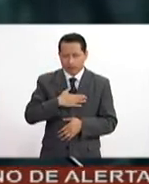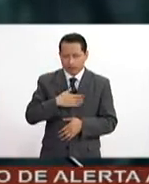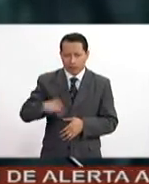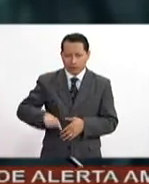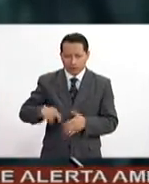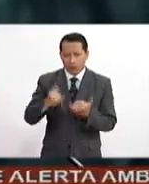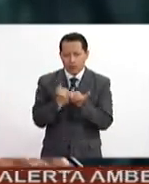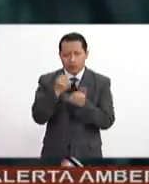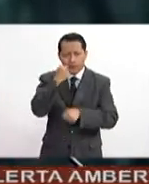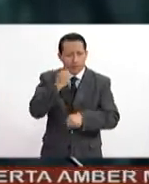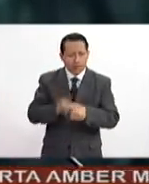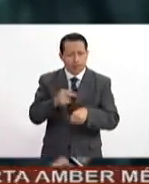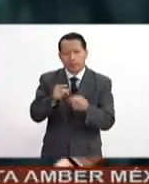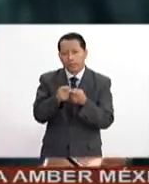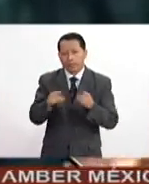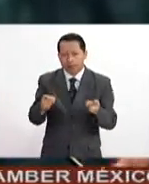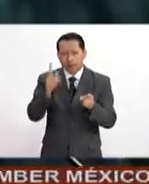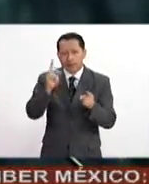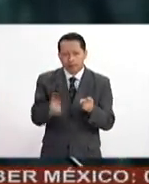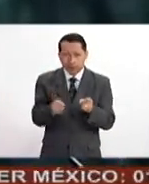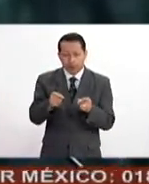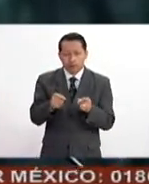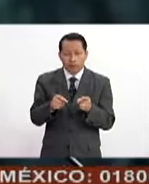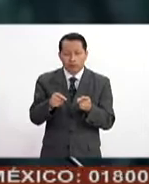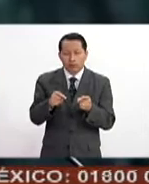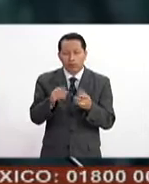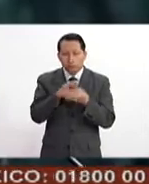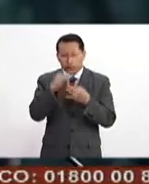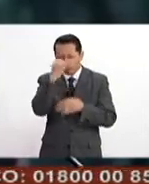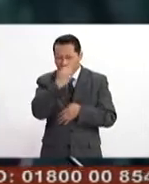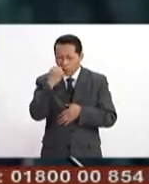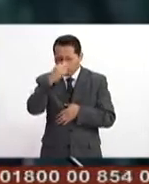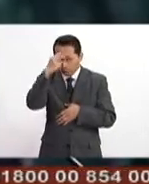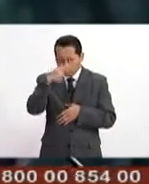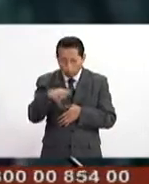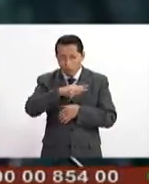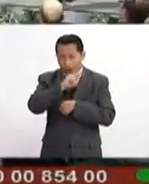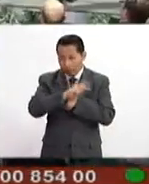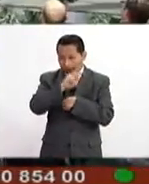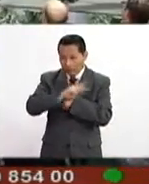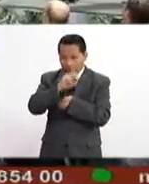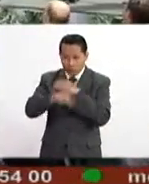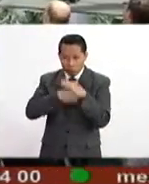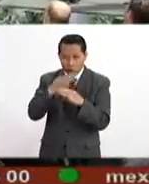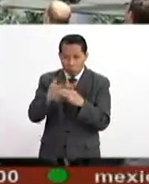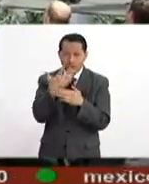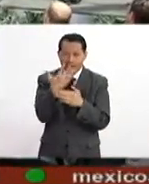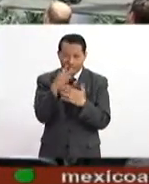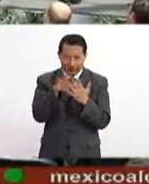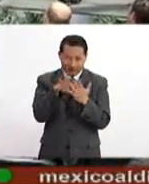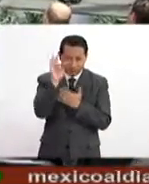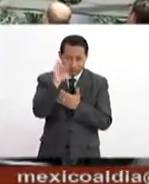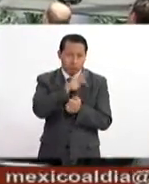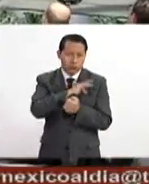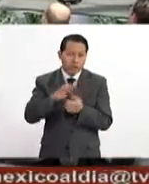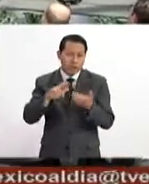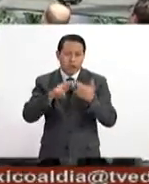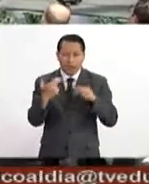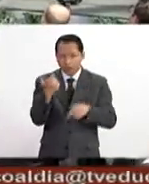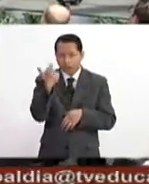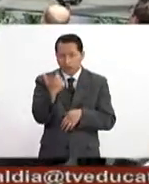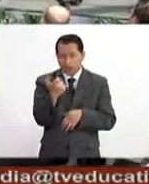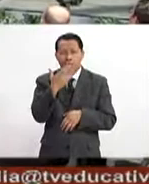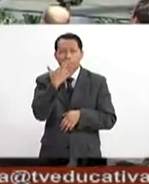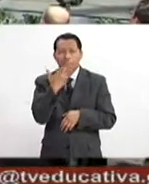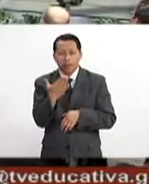el Ministerio de Desarrollo, indica a México como uno de los 5 países del mundo en el que las relaciones económicas serán de mayor